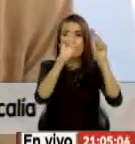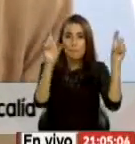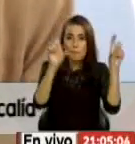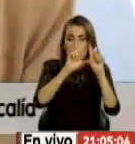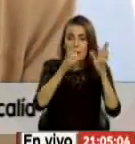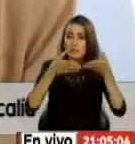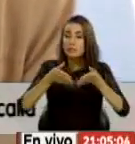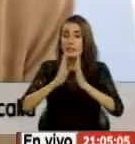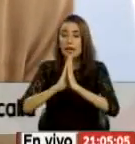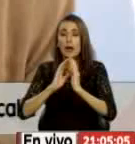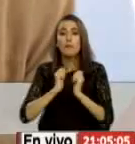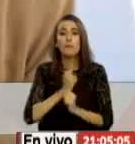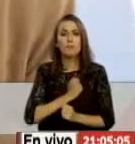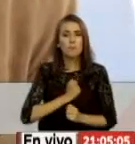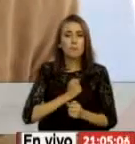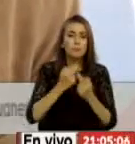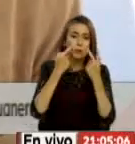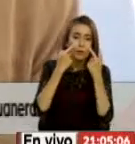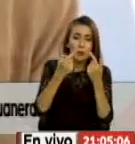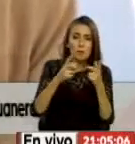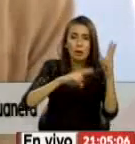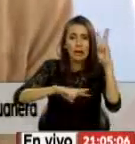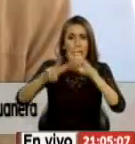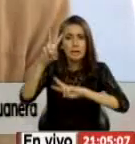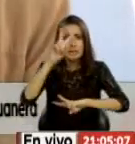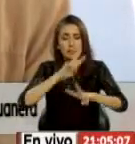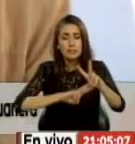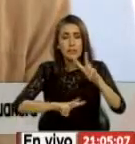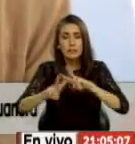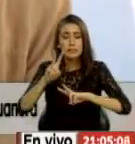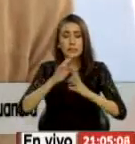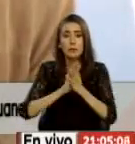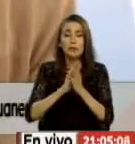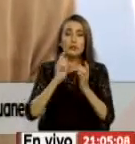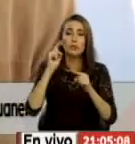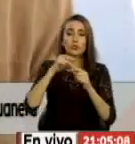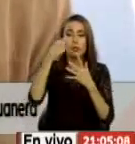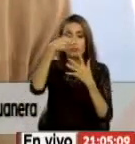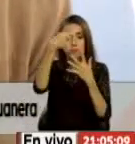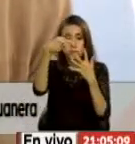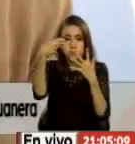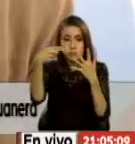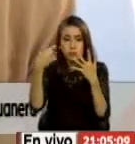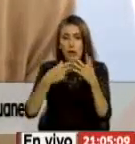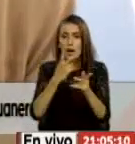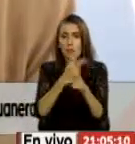que por favor veamos o analicemos cierto